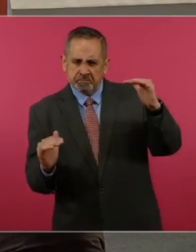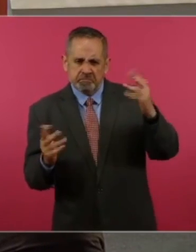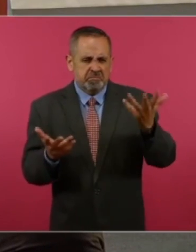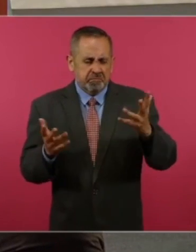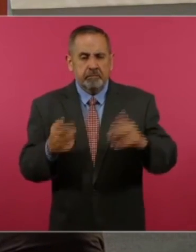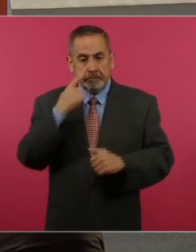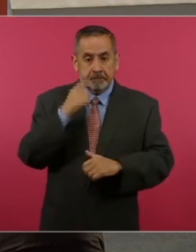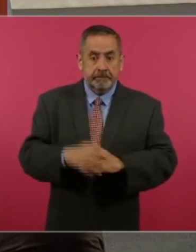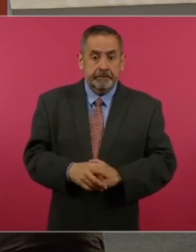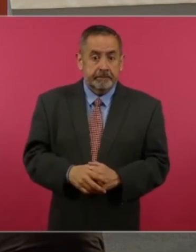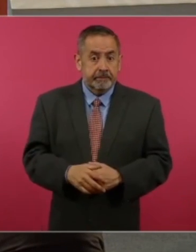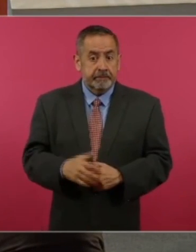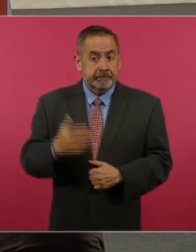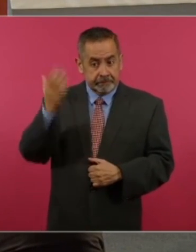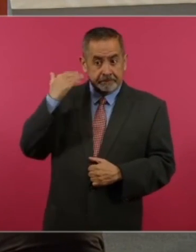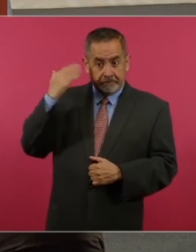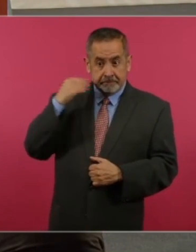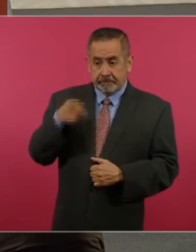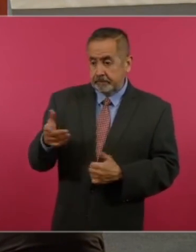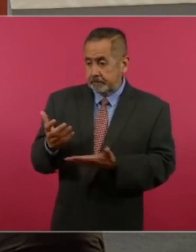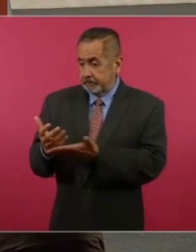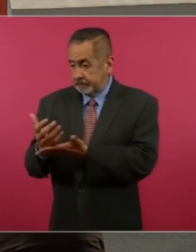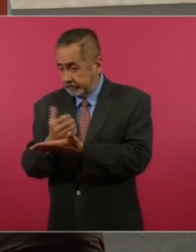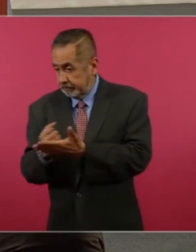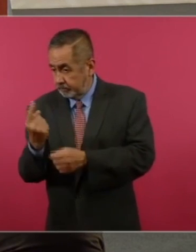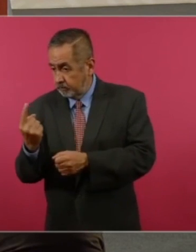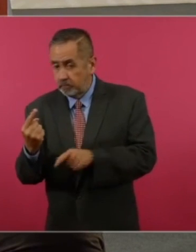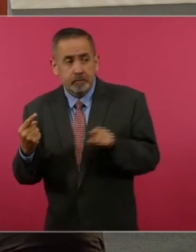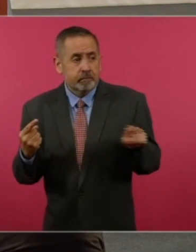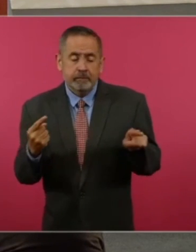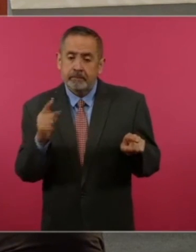Eran 23 veces más con